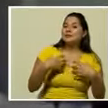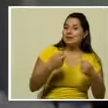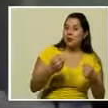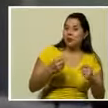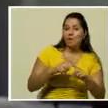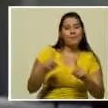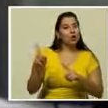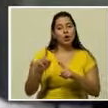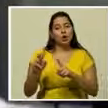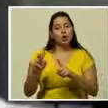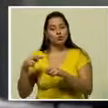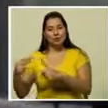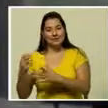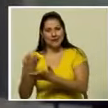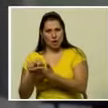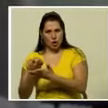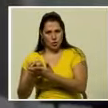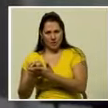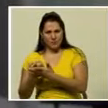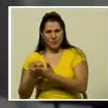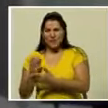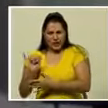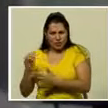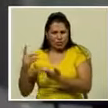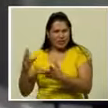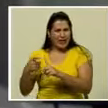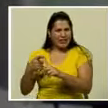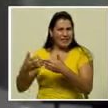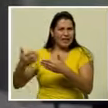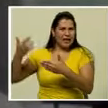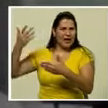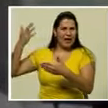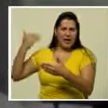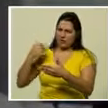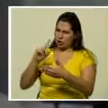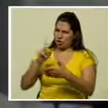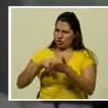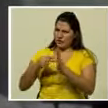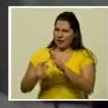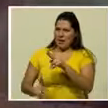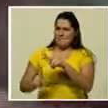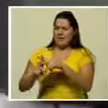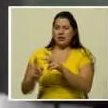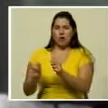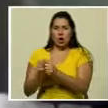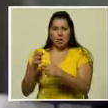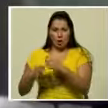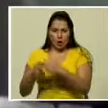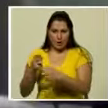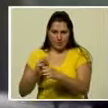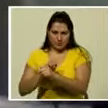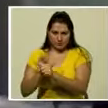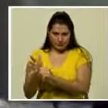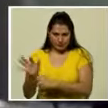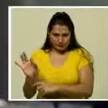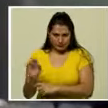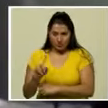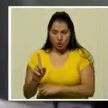que ya se venía gestando esto no es una cosa que se ha acentuado con la crisis sanitaria, ¿no? Me parece que la parte